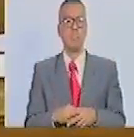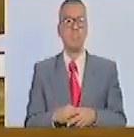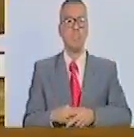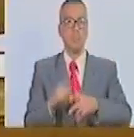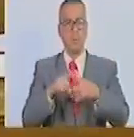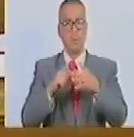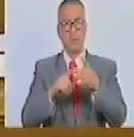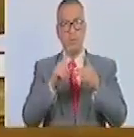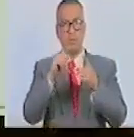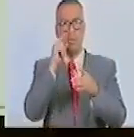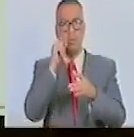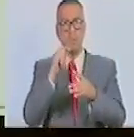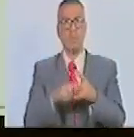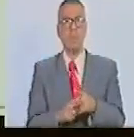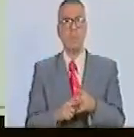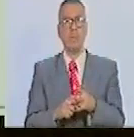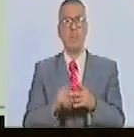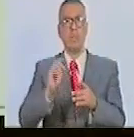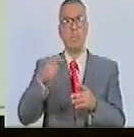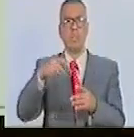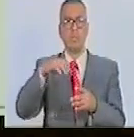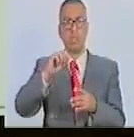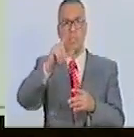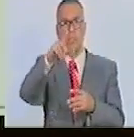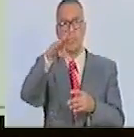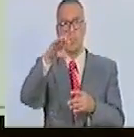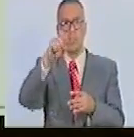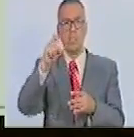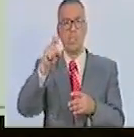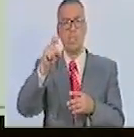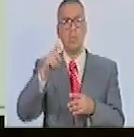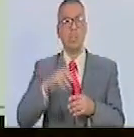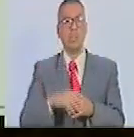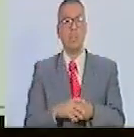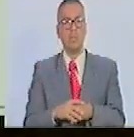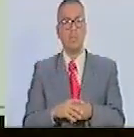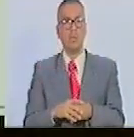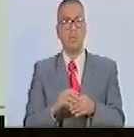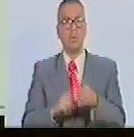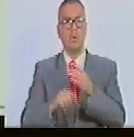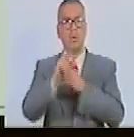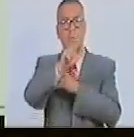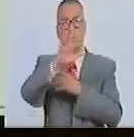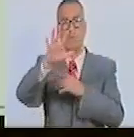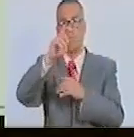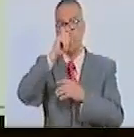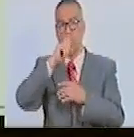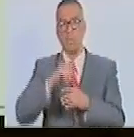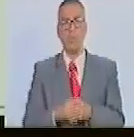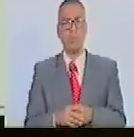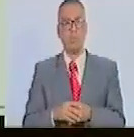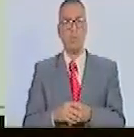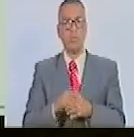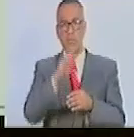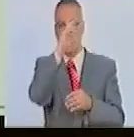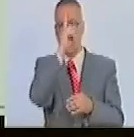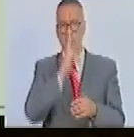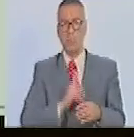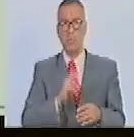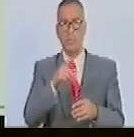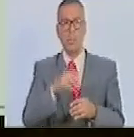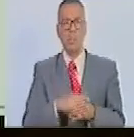El siguiente ciudadano es el ciudadano González Alexis Argeni, de 35 años de edad, del sector